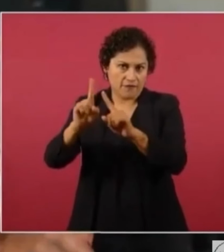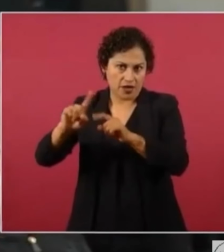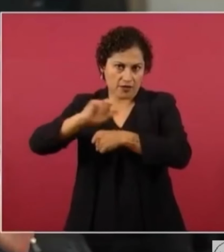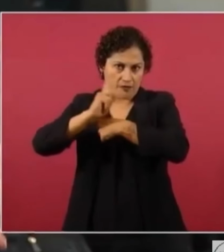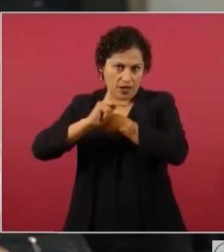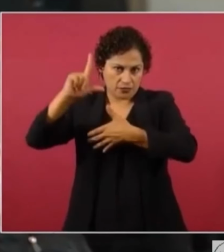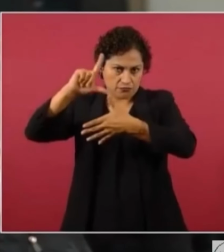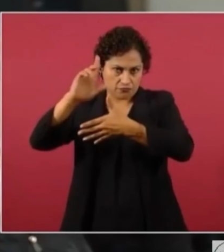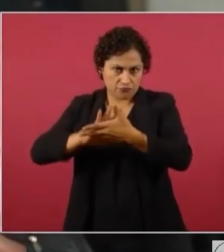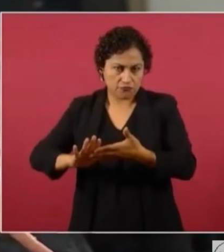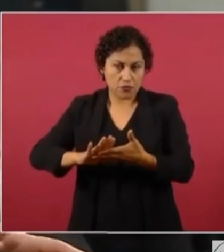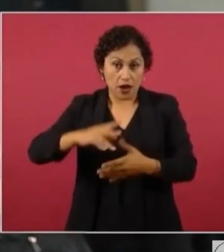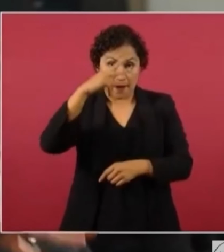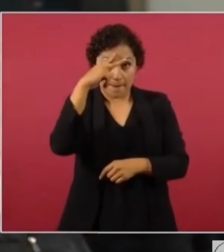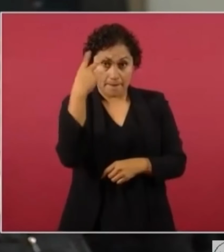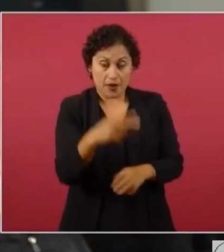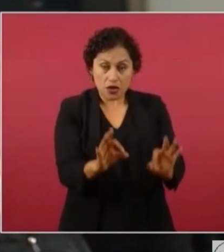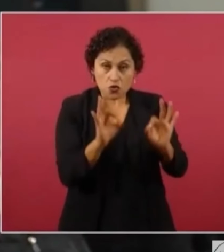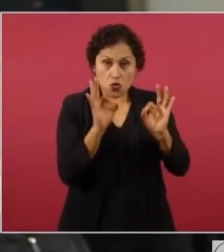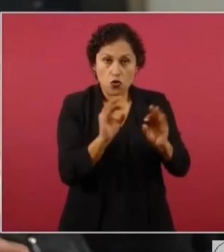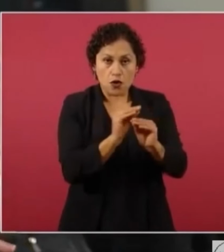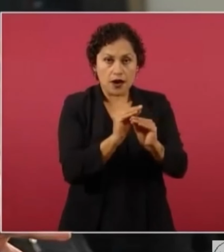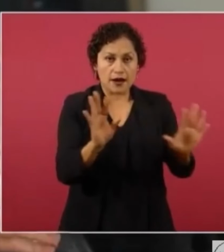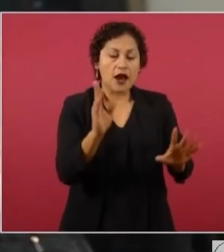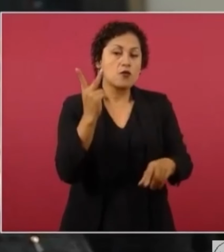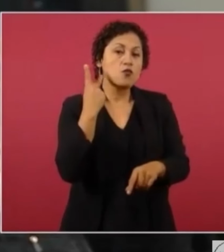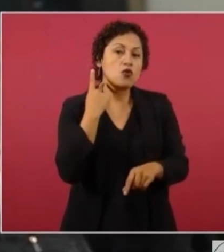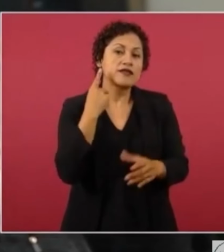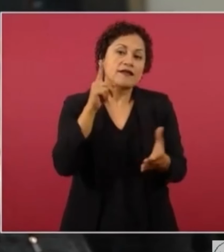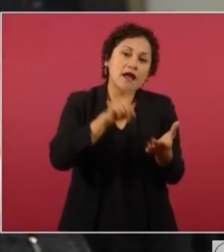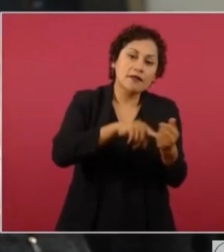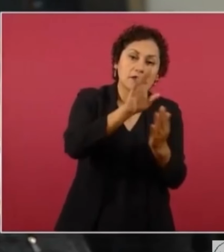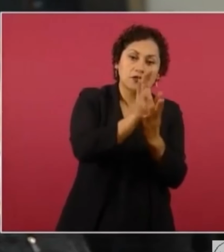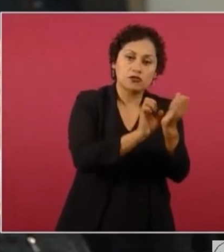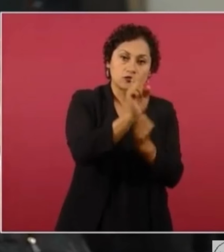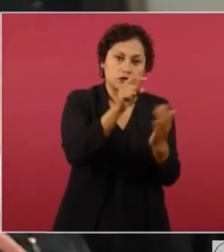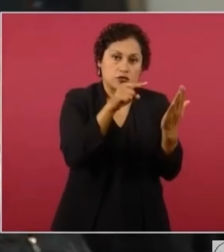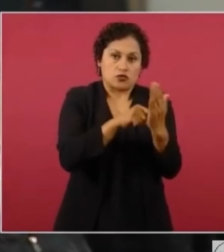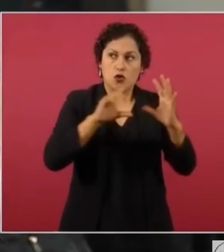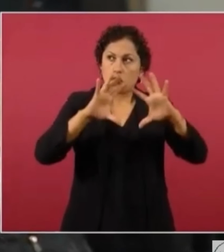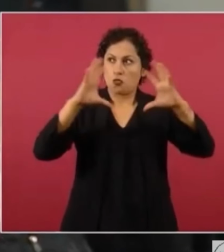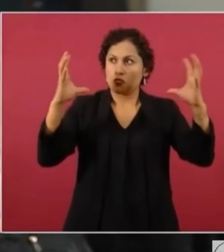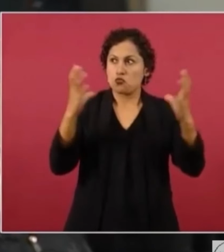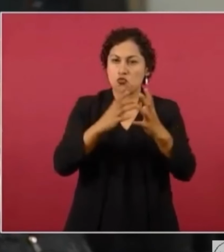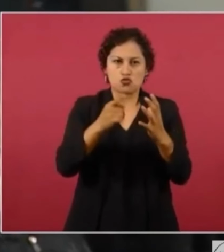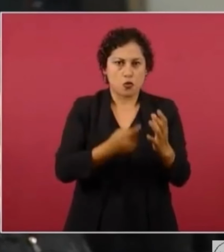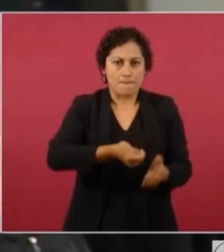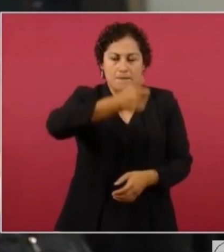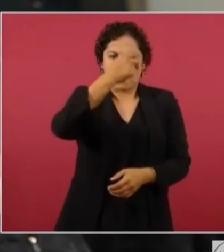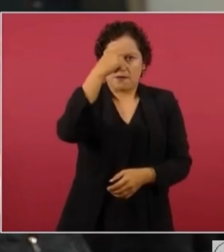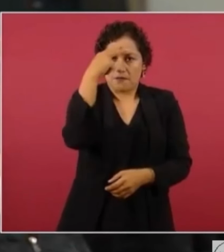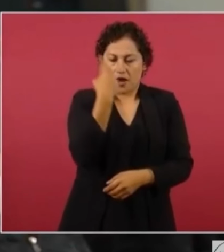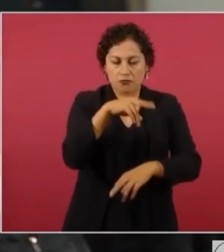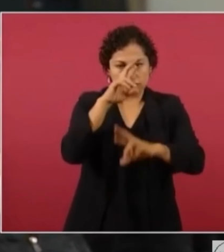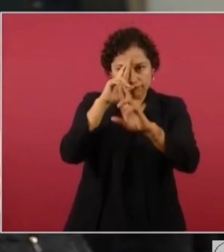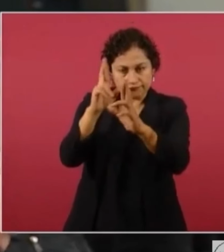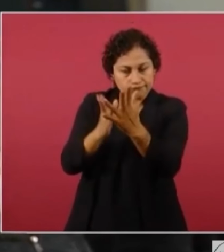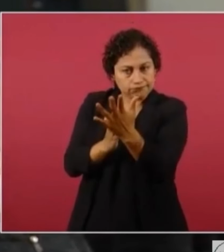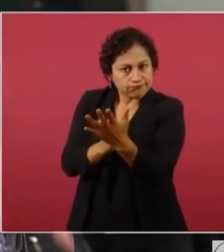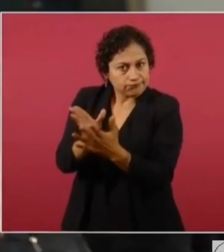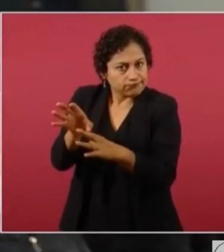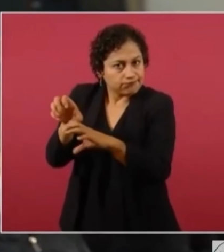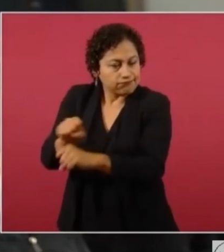política exterior muy bien definida, clara incluso en la Constitución, que es un caso casi único en el mundo, con principios muy firmes, el de no intervención, respeto a la legalidad